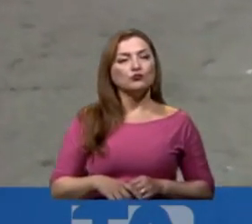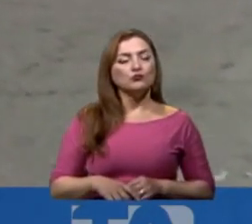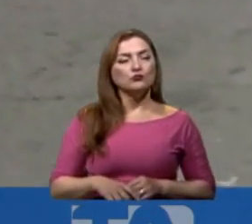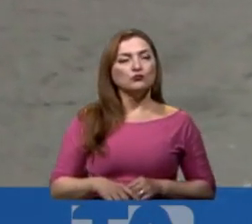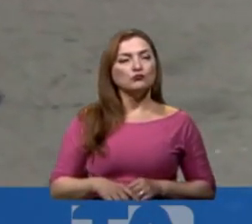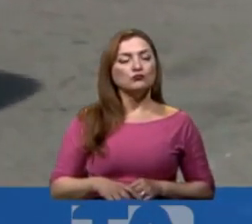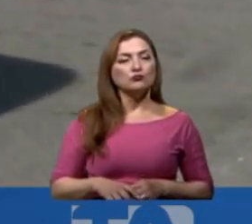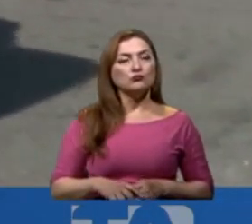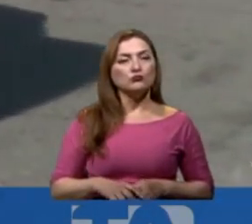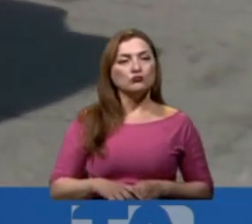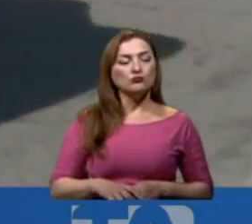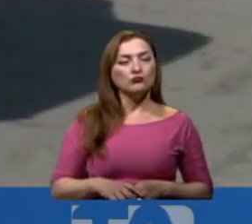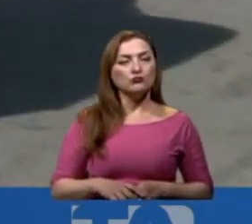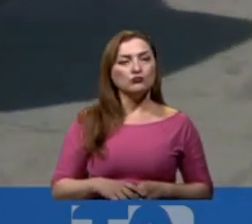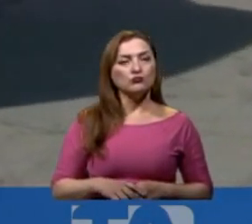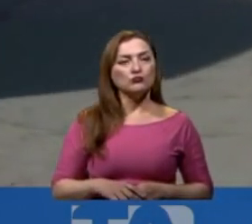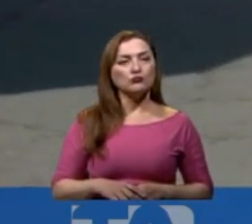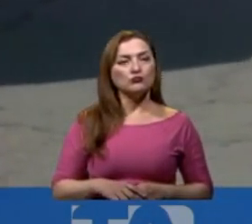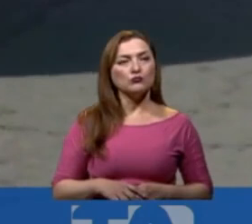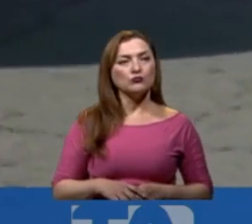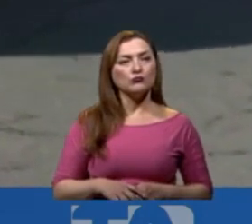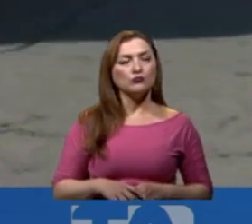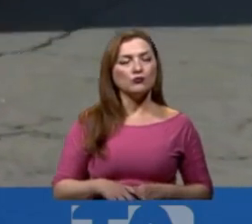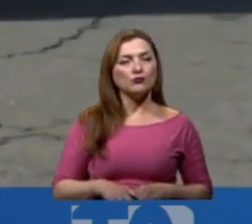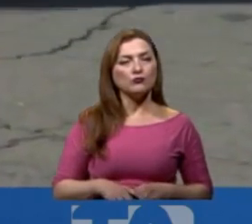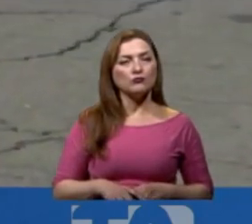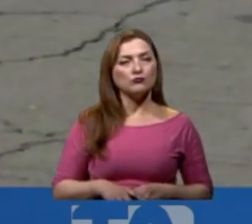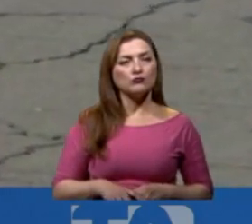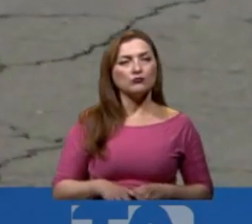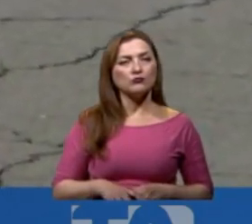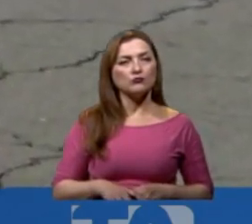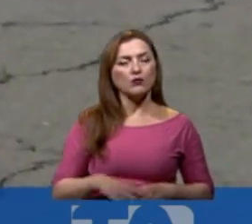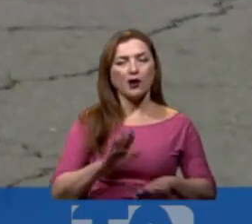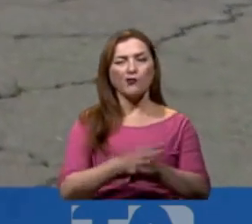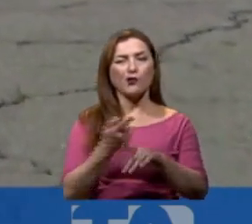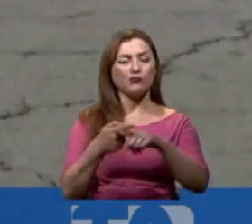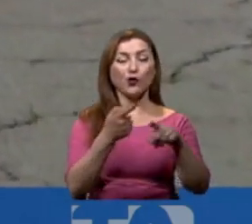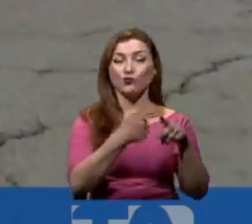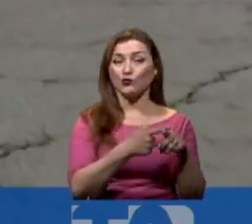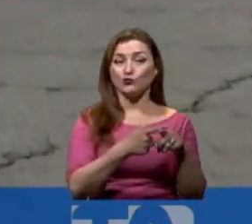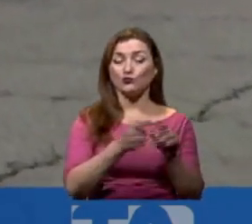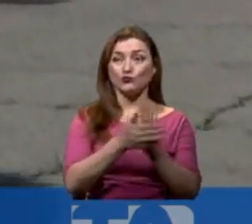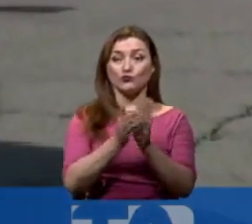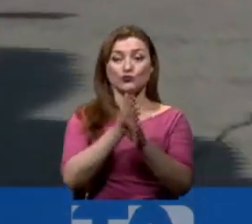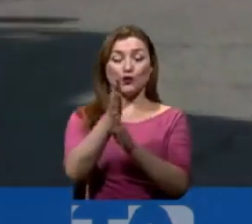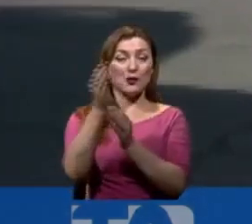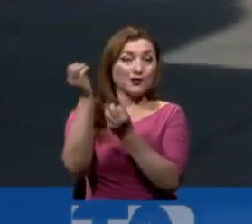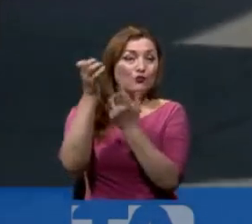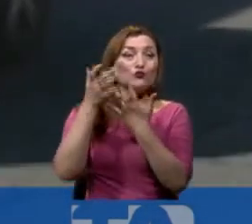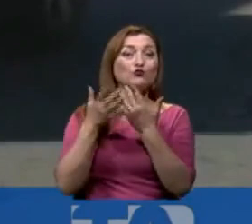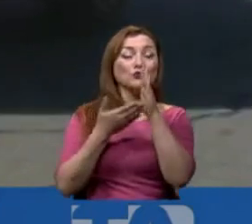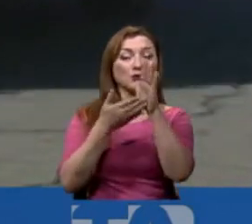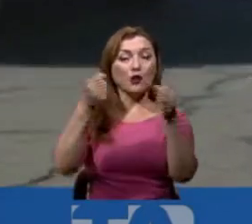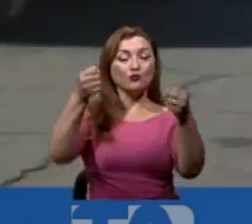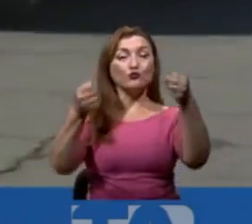otras situaciones. Las causas son varias de lo que conocemos y según informes de algunos expertos, por ejemplo, el tema